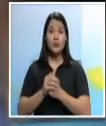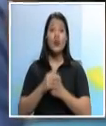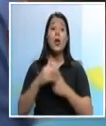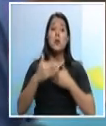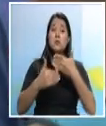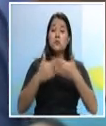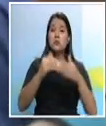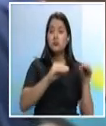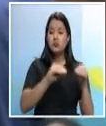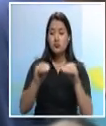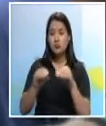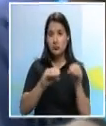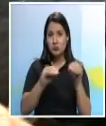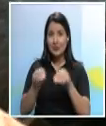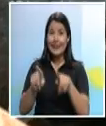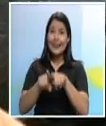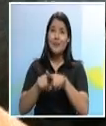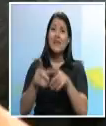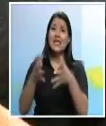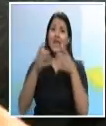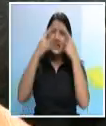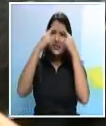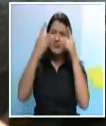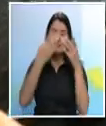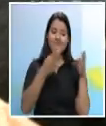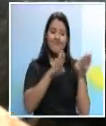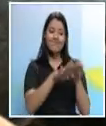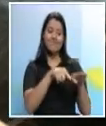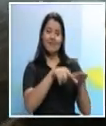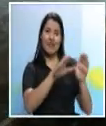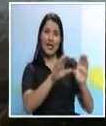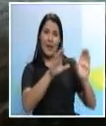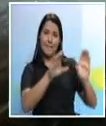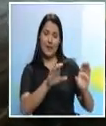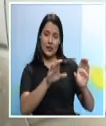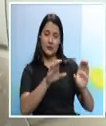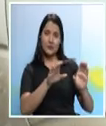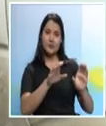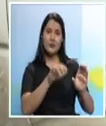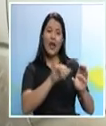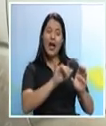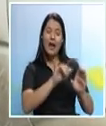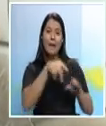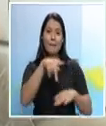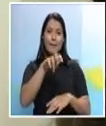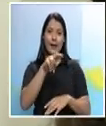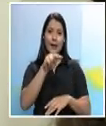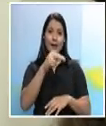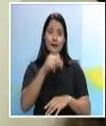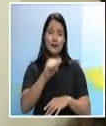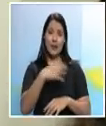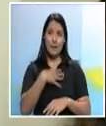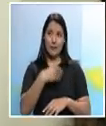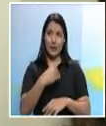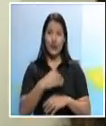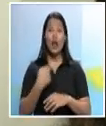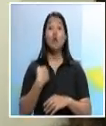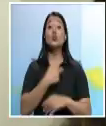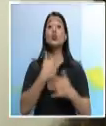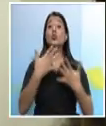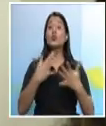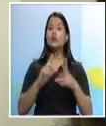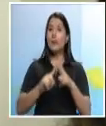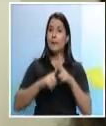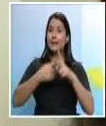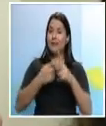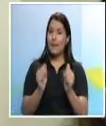se iniciará el cierre del parqueo del DU, ubicado en el sector fronterizo de Peñas Blancas. Comenzamos con